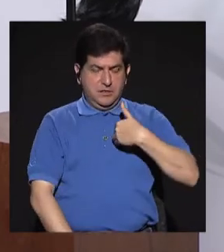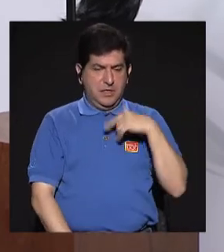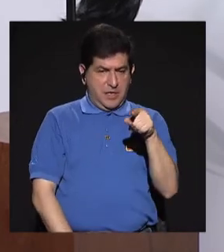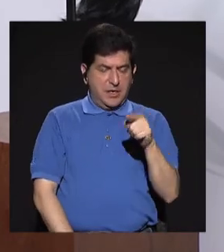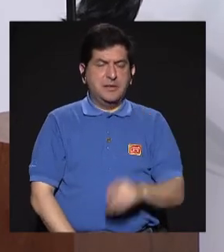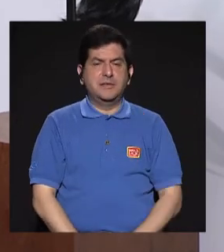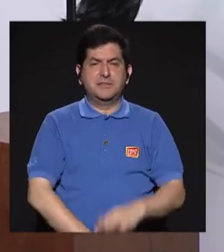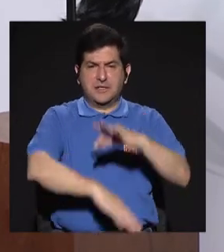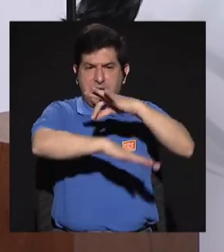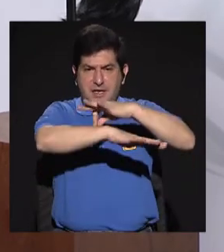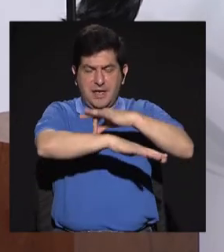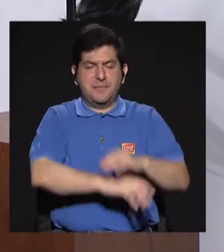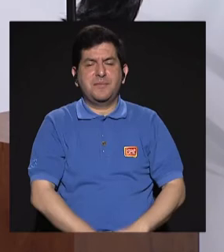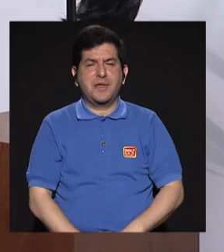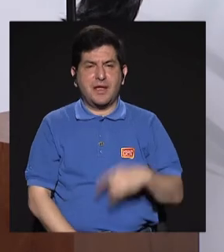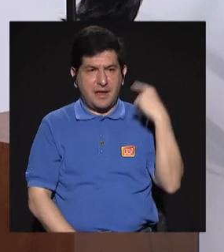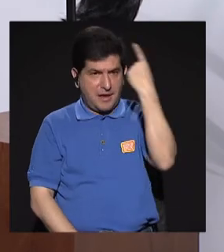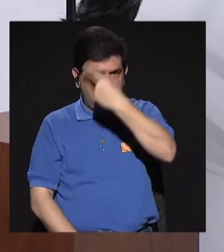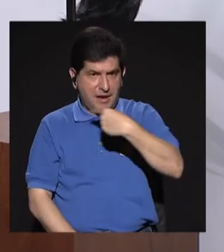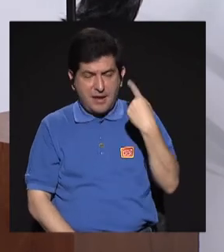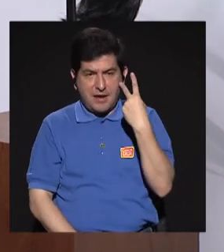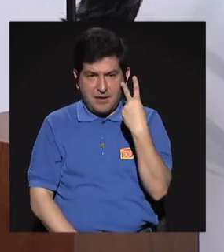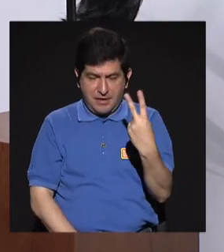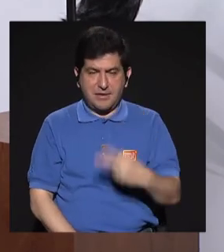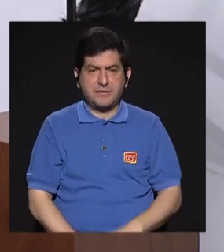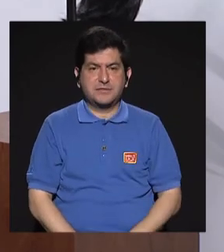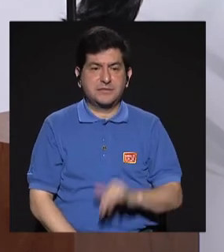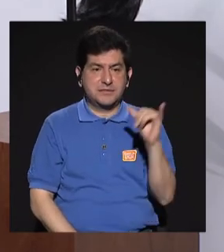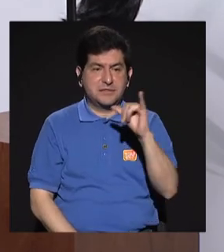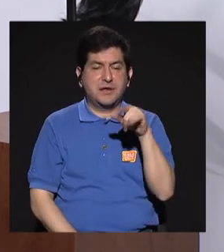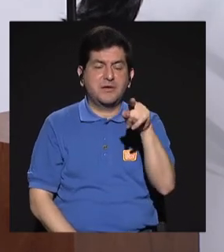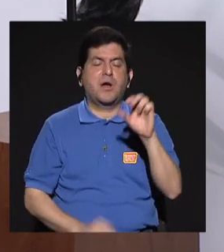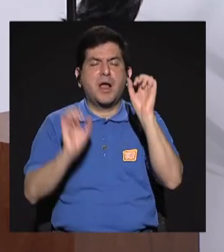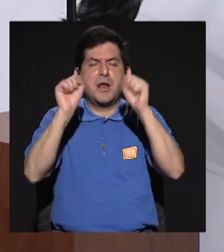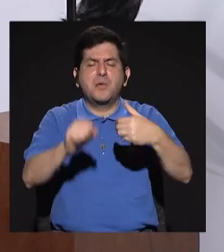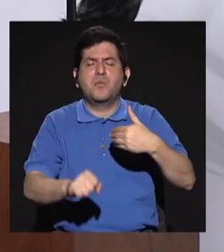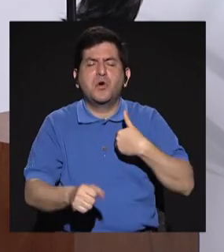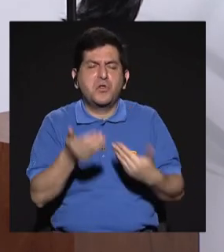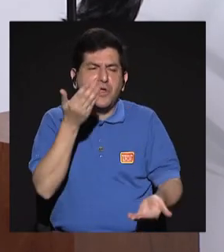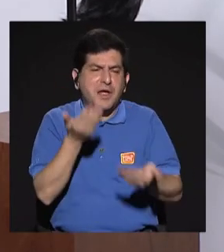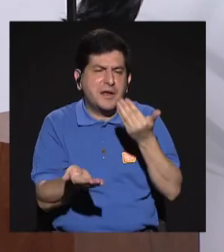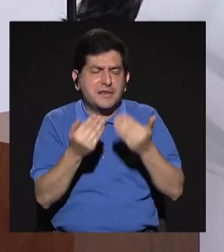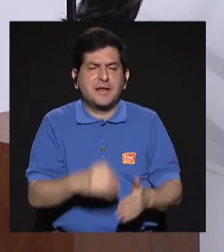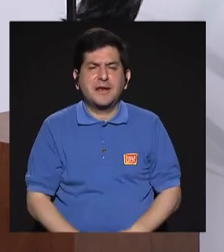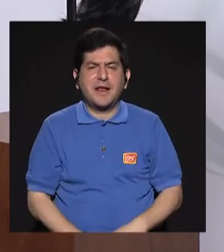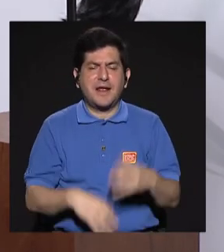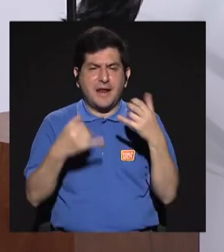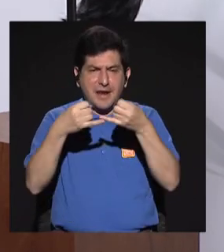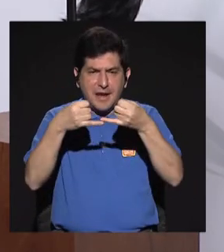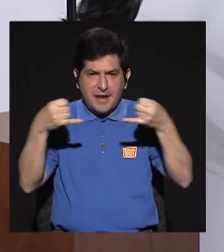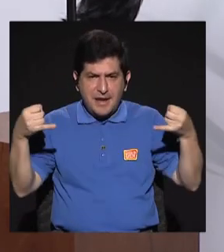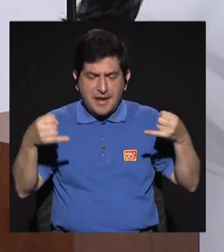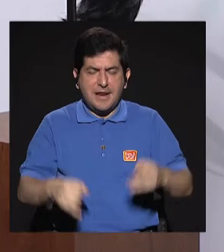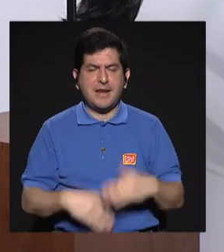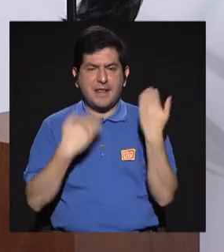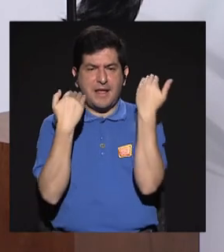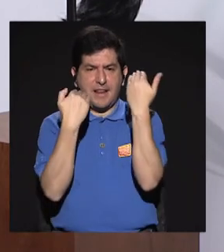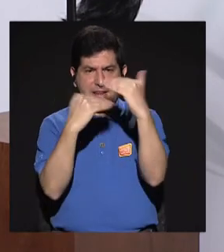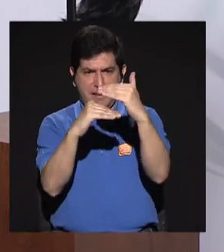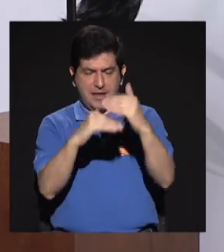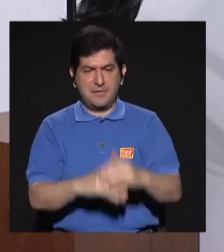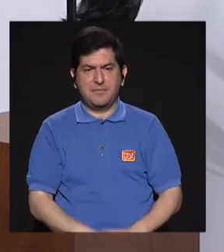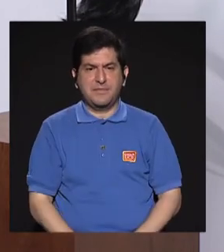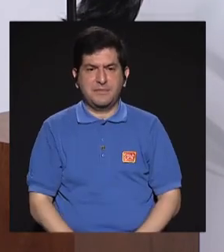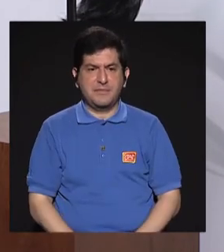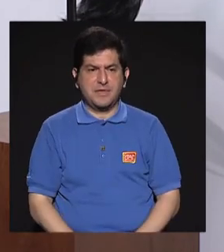la piel acá en el cráneo queda evidencia aquí se ve el borde de que pudo haber tenido en la piel